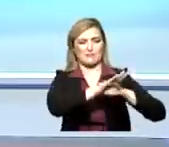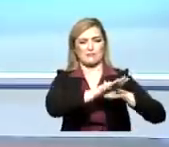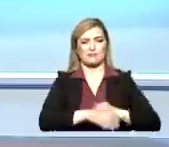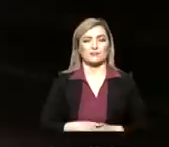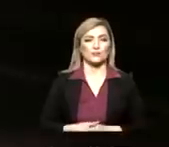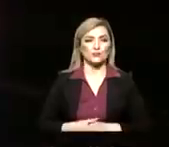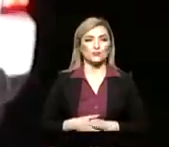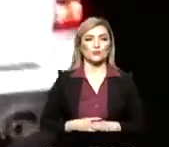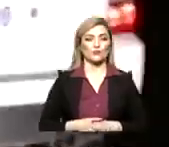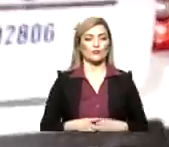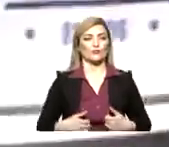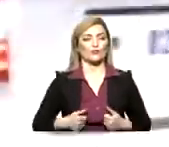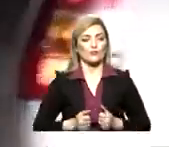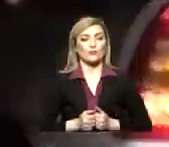Salcedo.